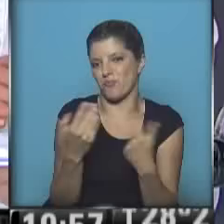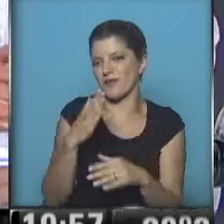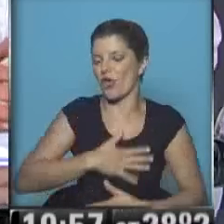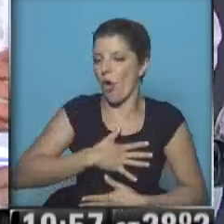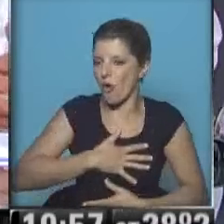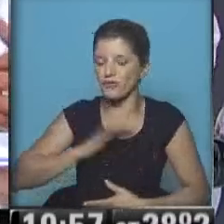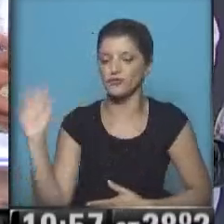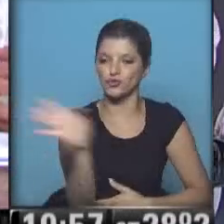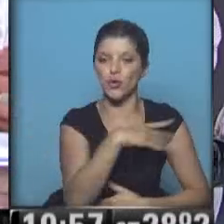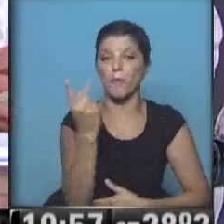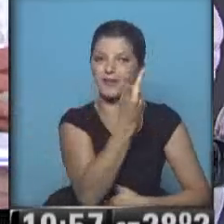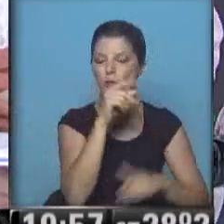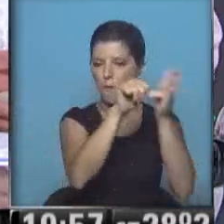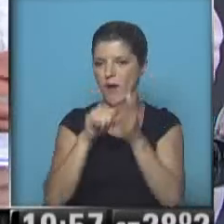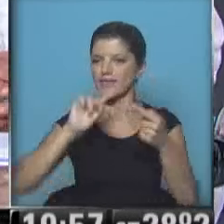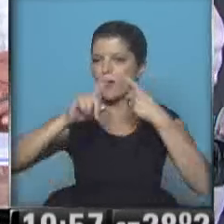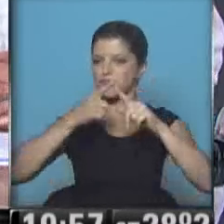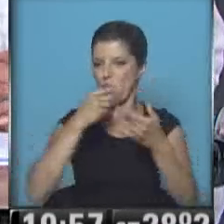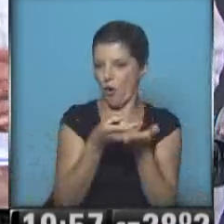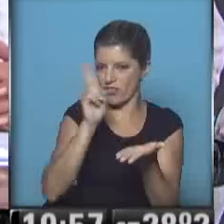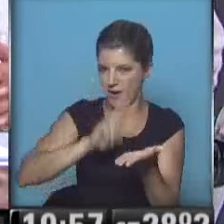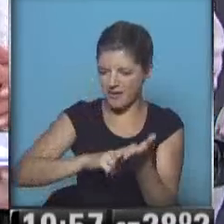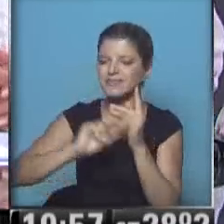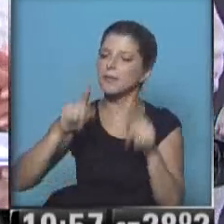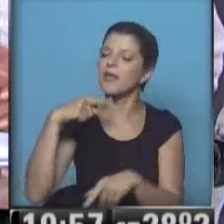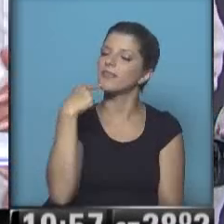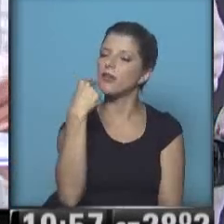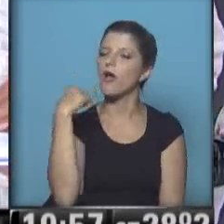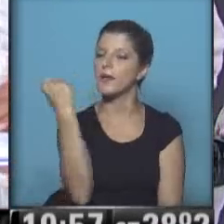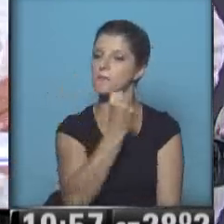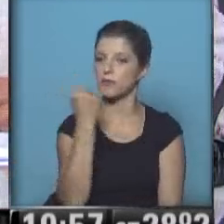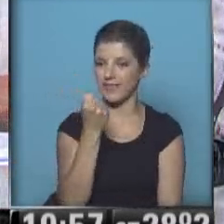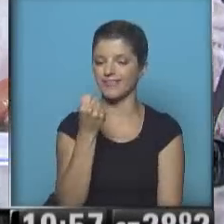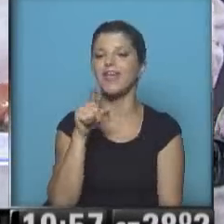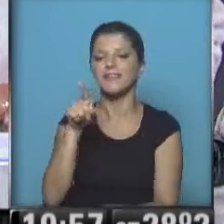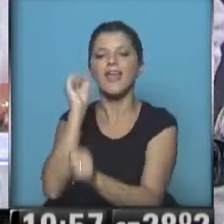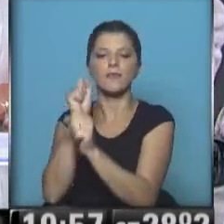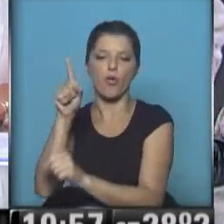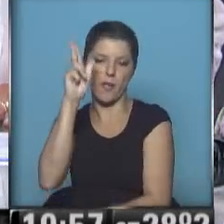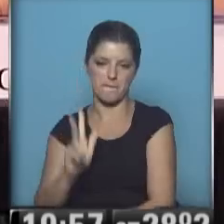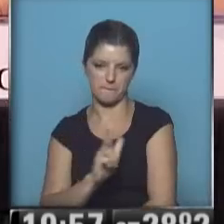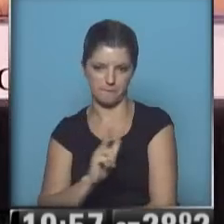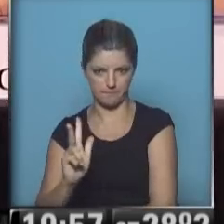este acuerdo por un lado y destacaron el rol muy importante del Papa Francisco.